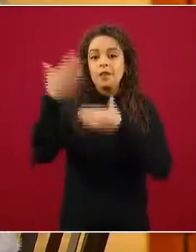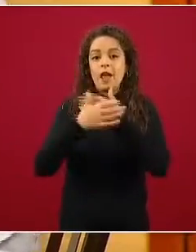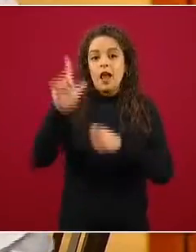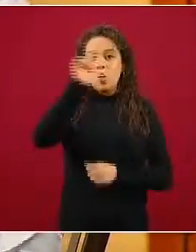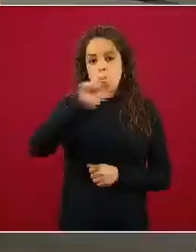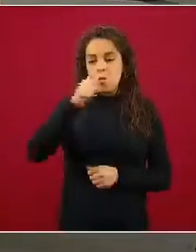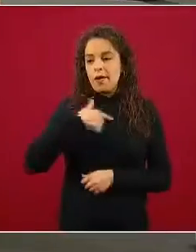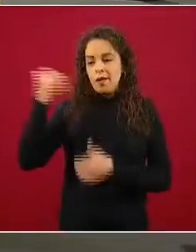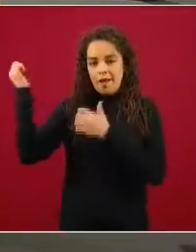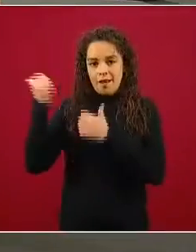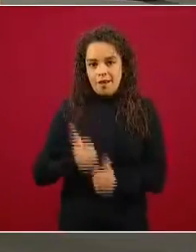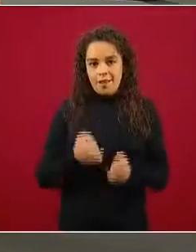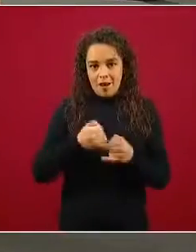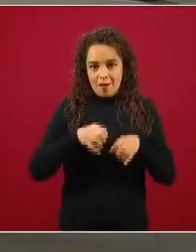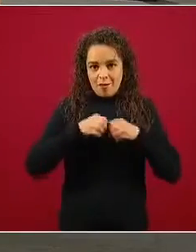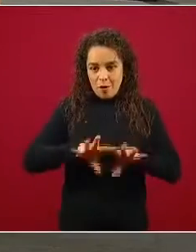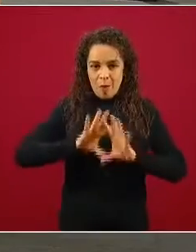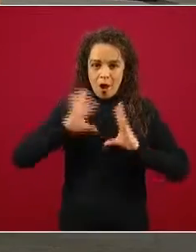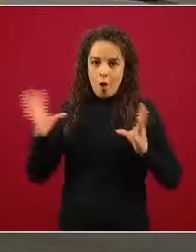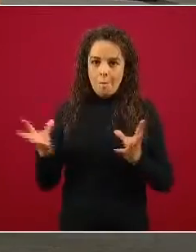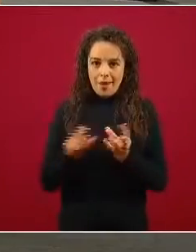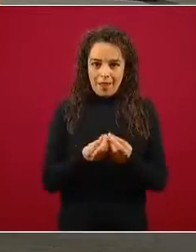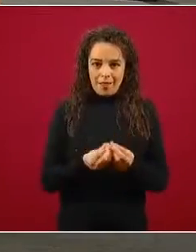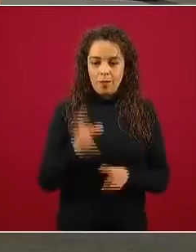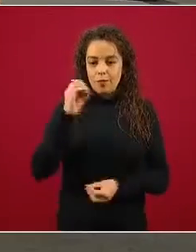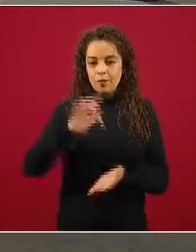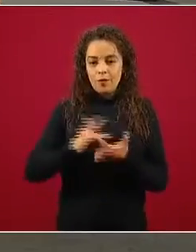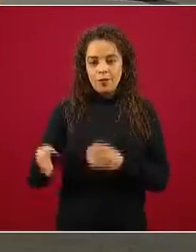completo. Muchas gracias, buenas noches.